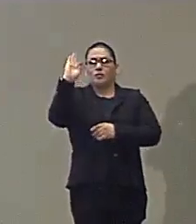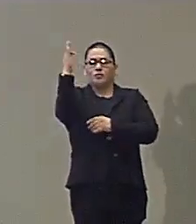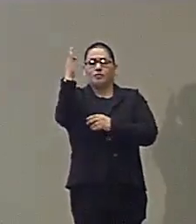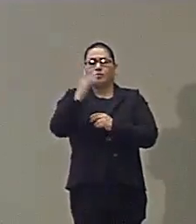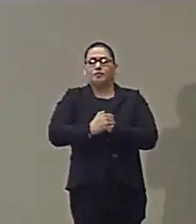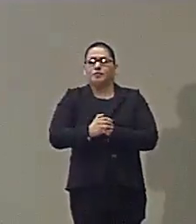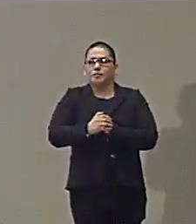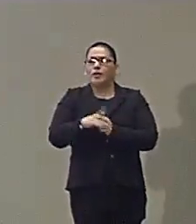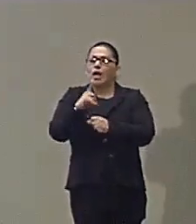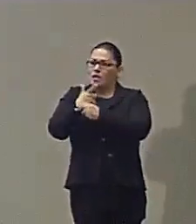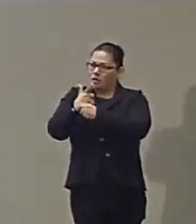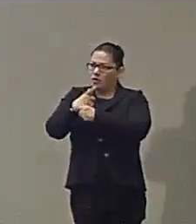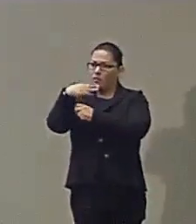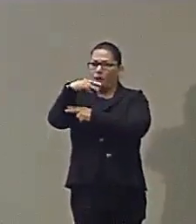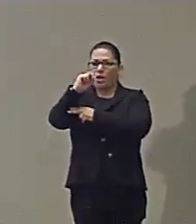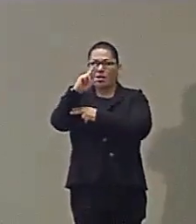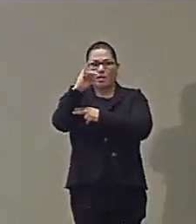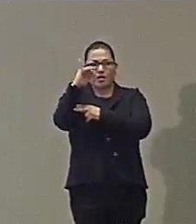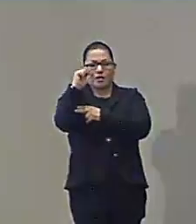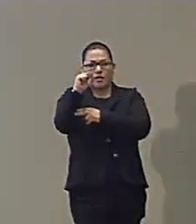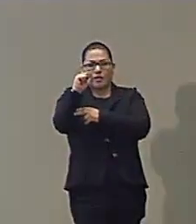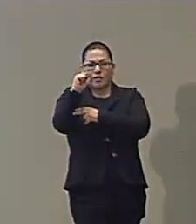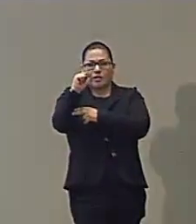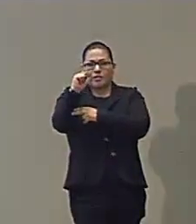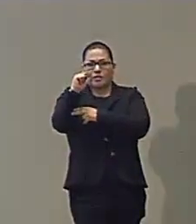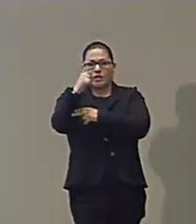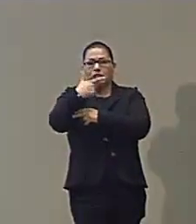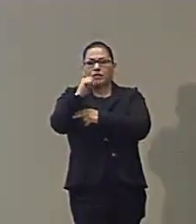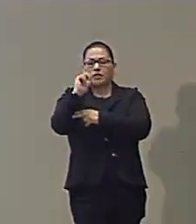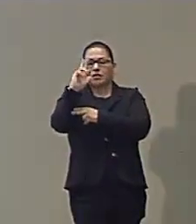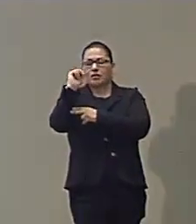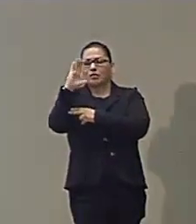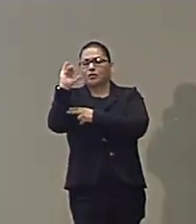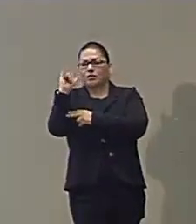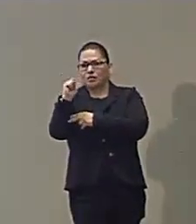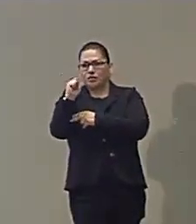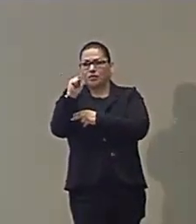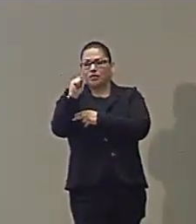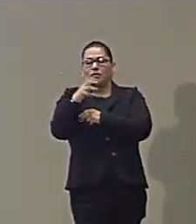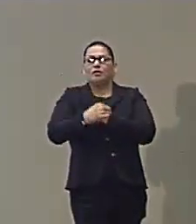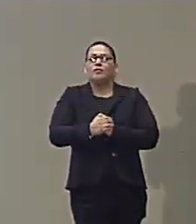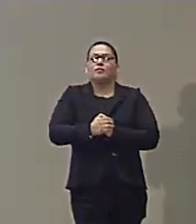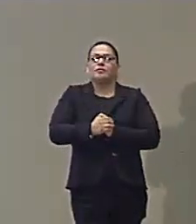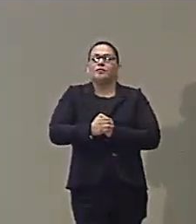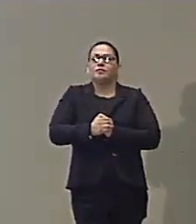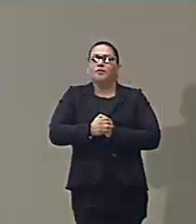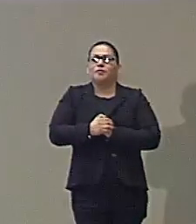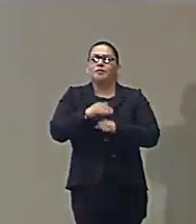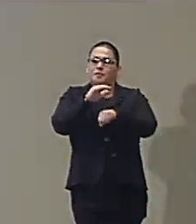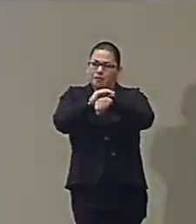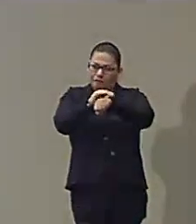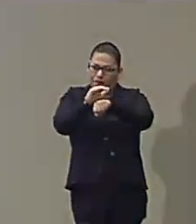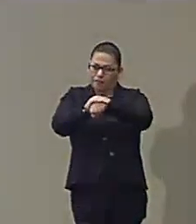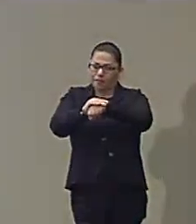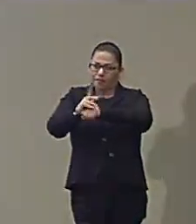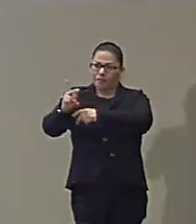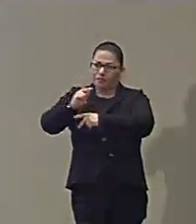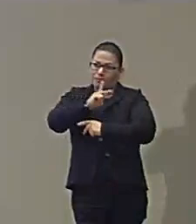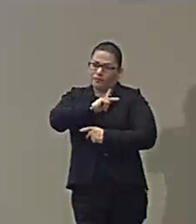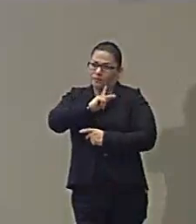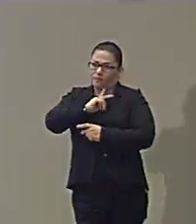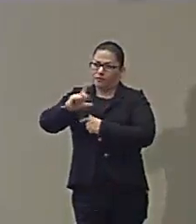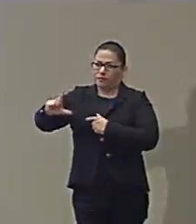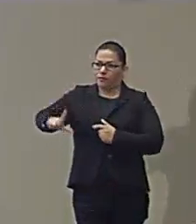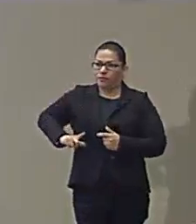a la licenciada maría cristina garcía cepeda a mi amigo gobernador